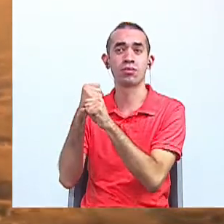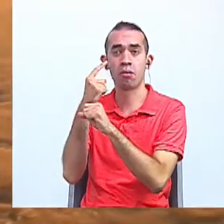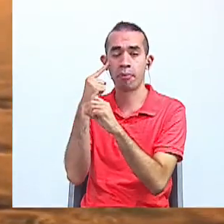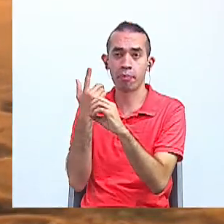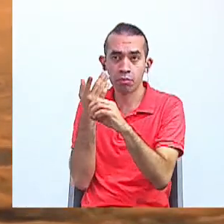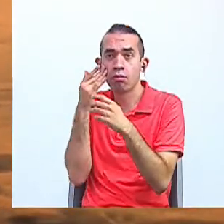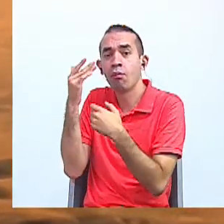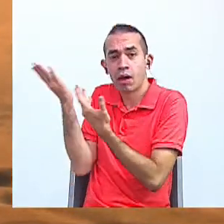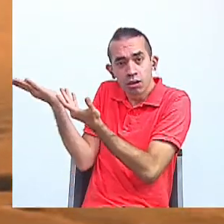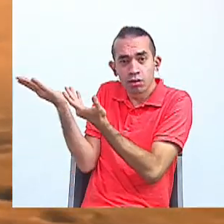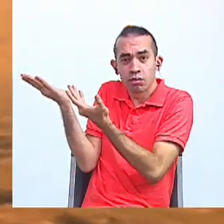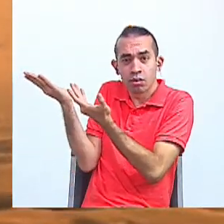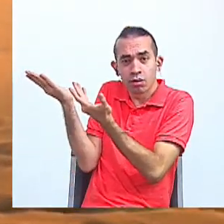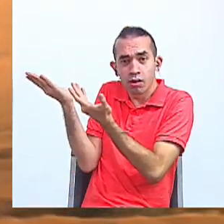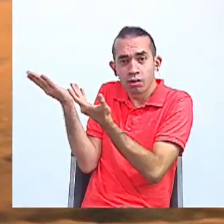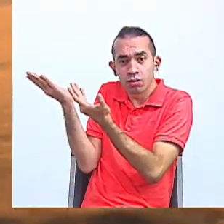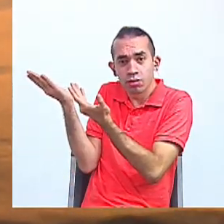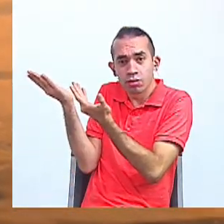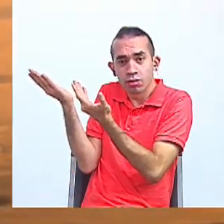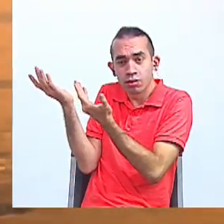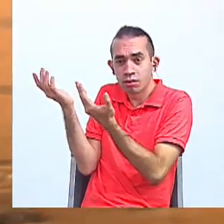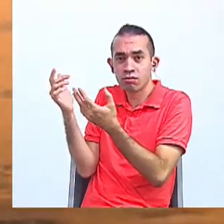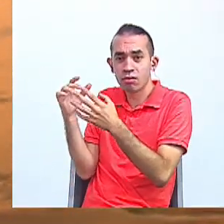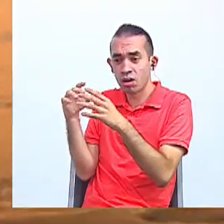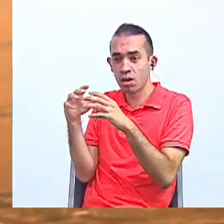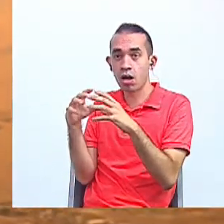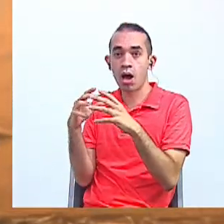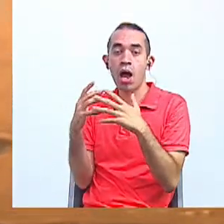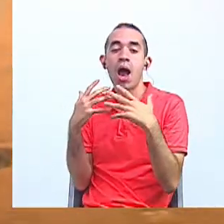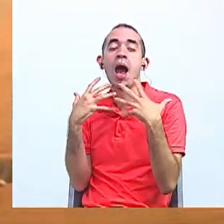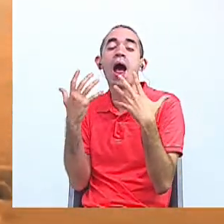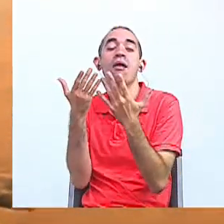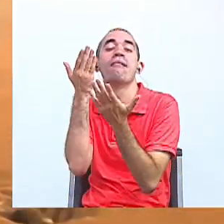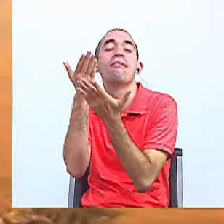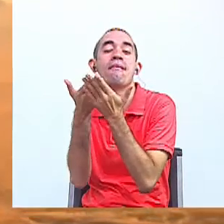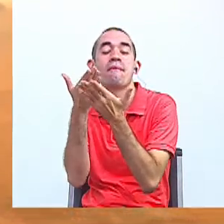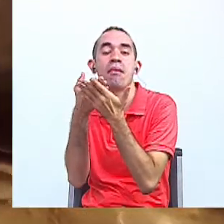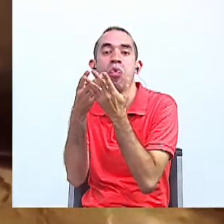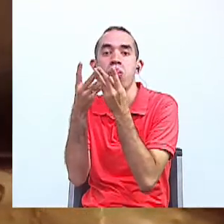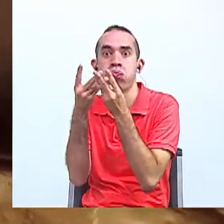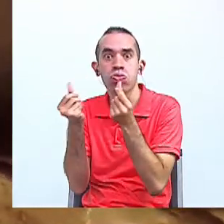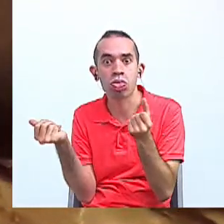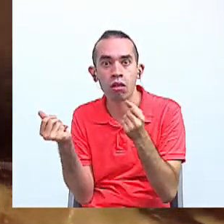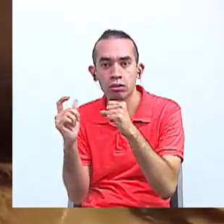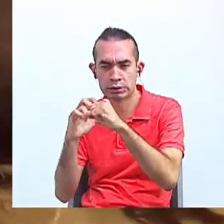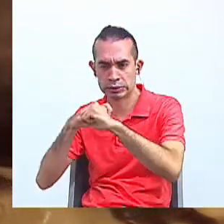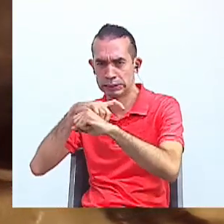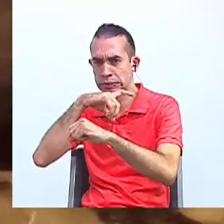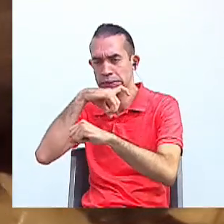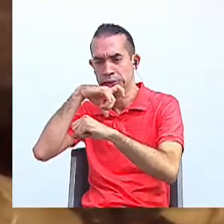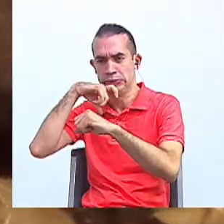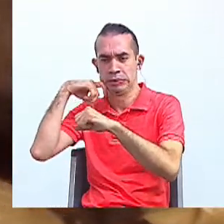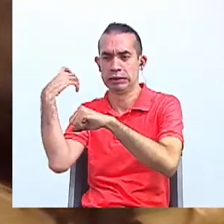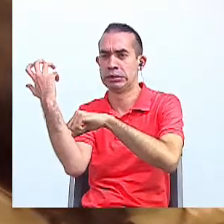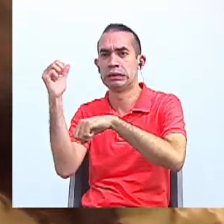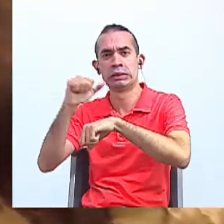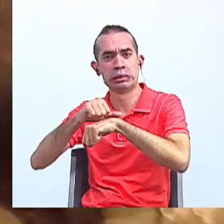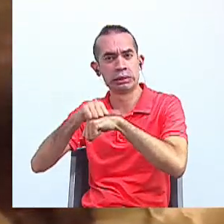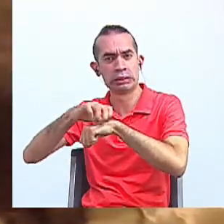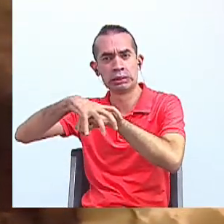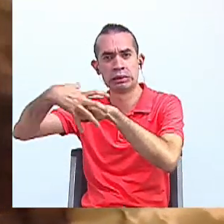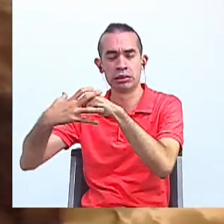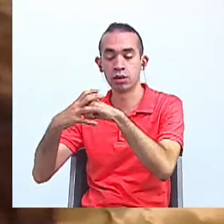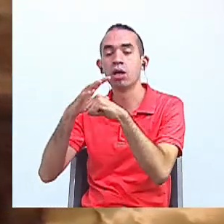que se convirtió. Un planeta que alguna vez fue cálido y húmedo, ya no lo es. Su atmósfera no desapareció